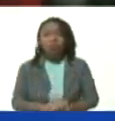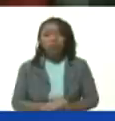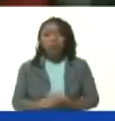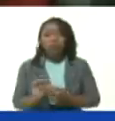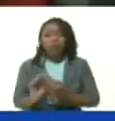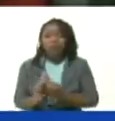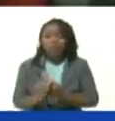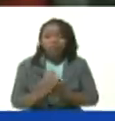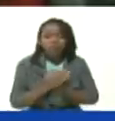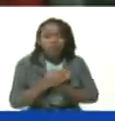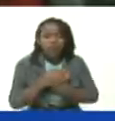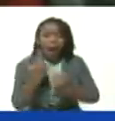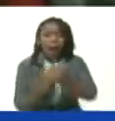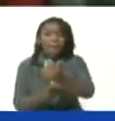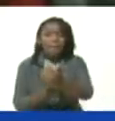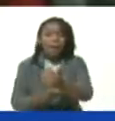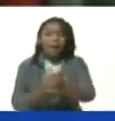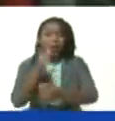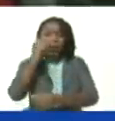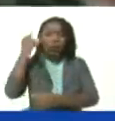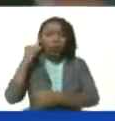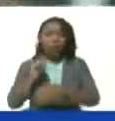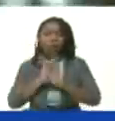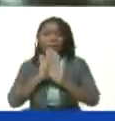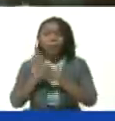acogemos como hermanos y hermanas.